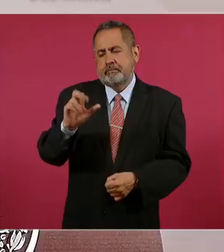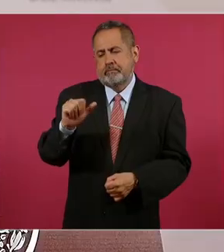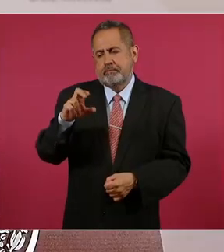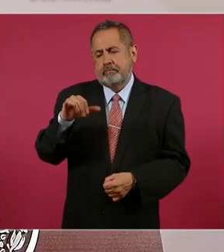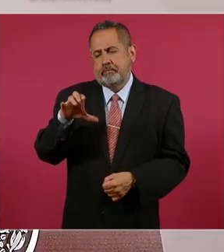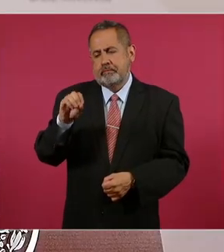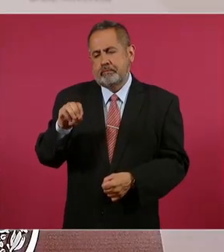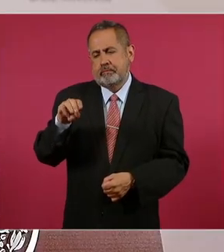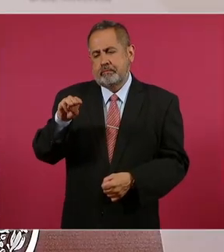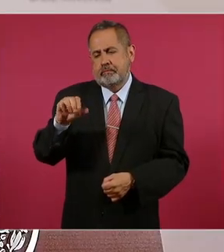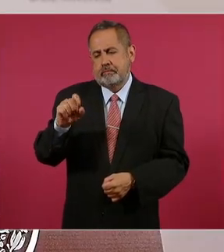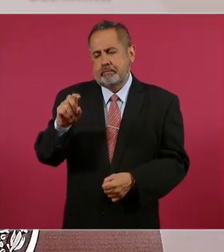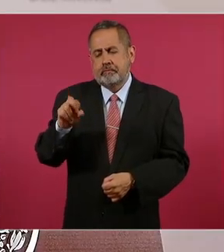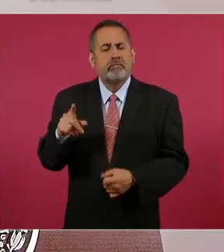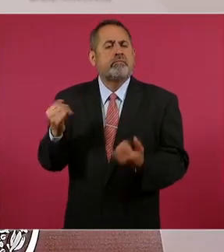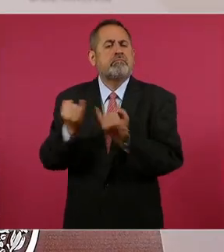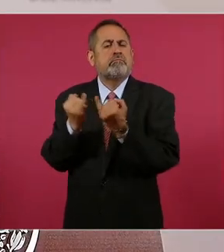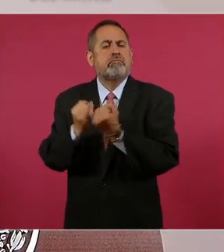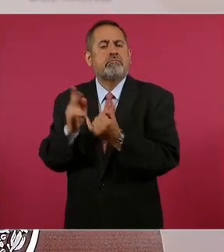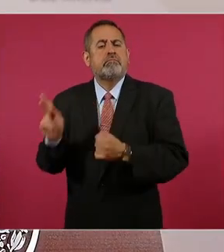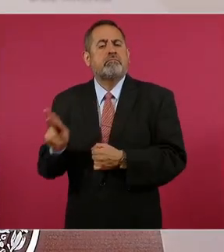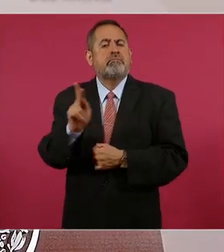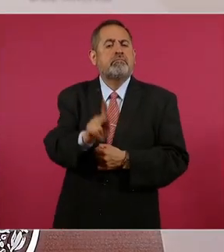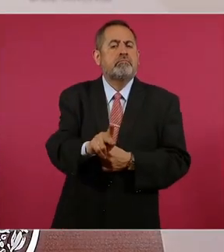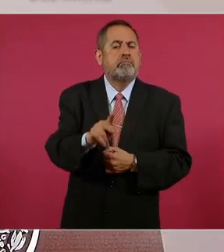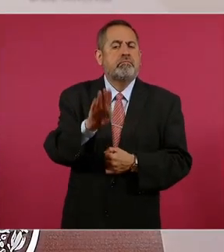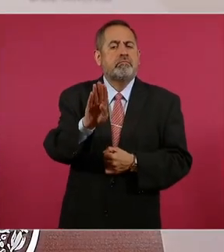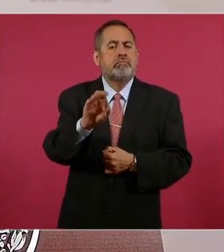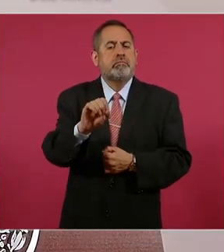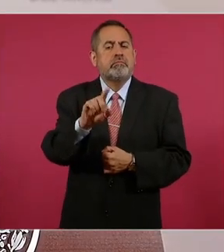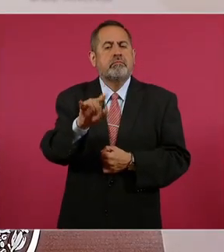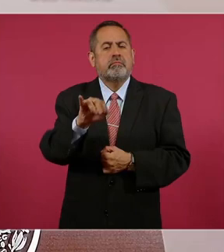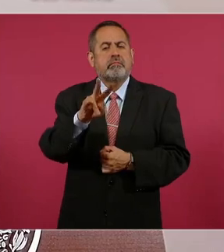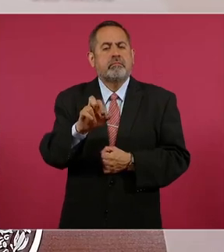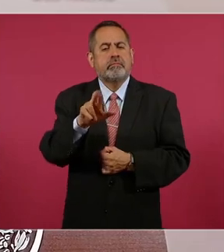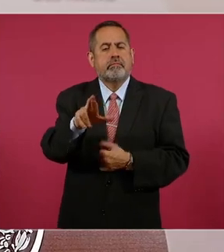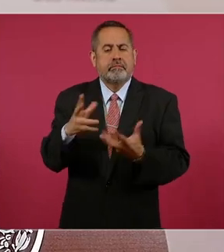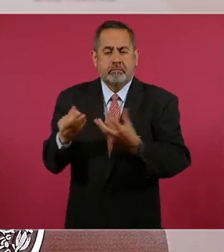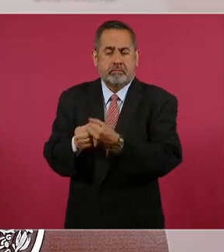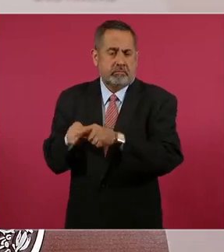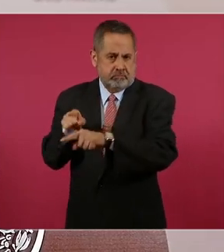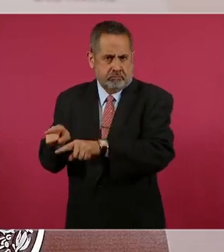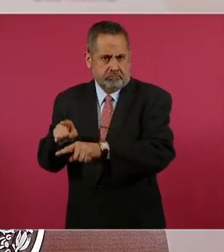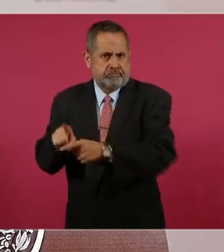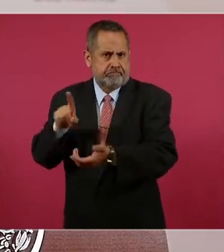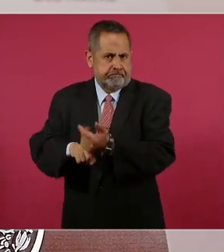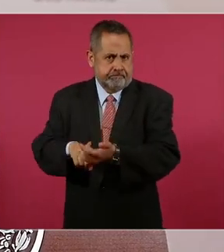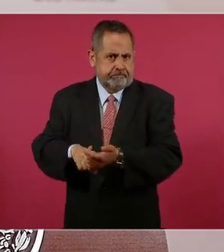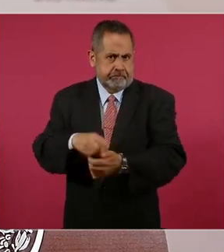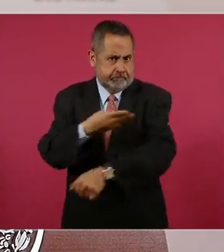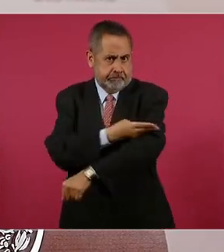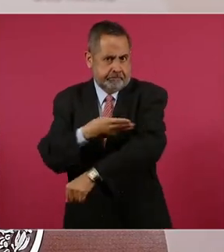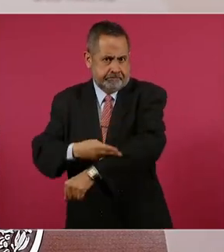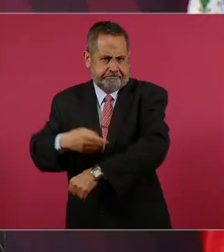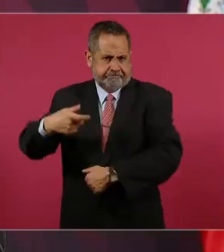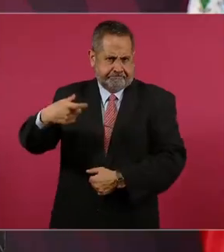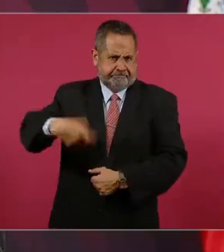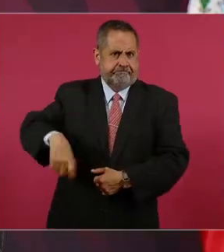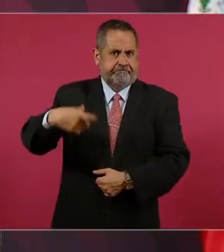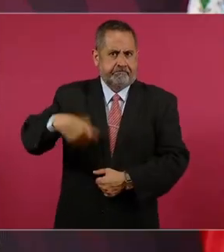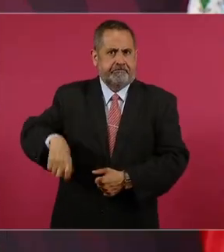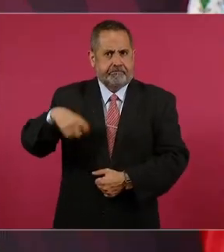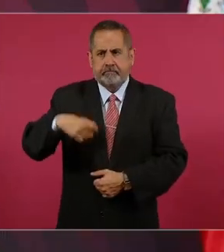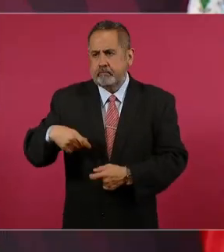Él, al igual que Simón Bolívar, pertenecía a una familia rica de Alcurnia,